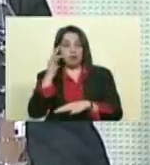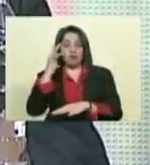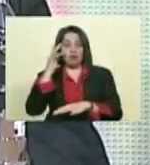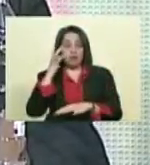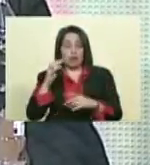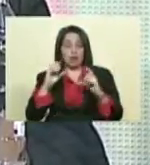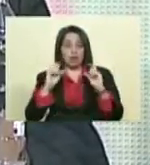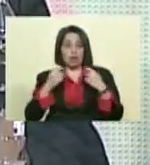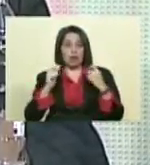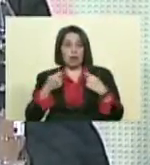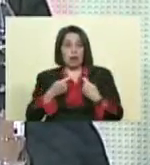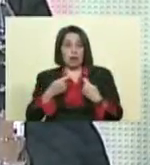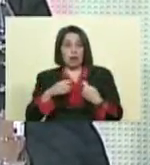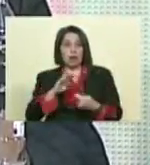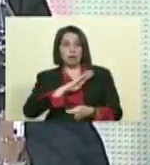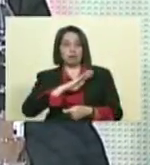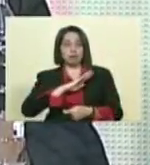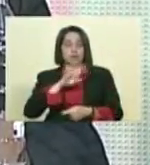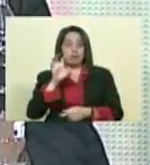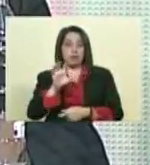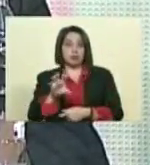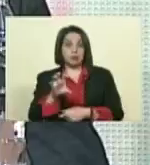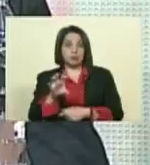de verdad, patriota,